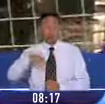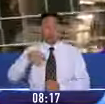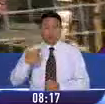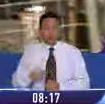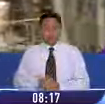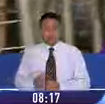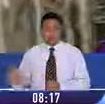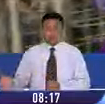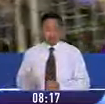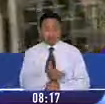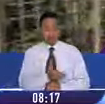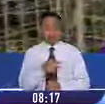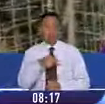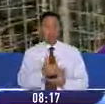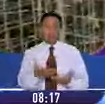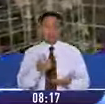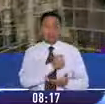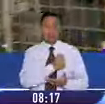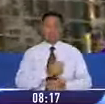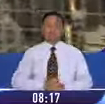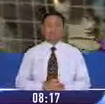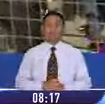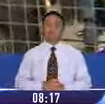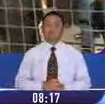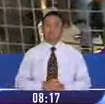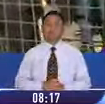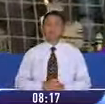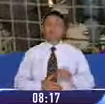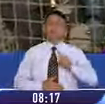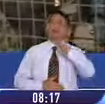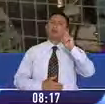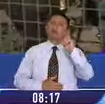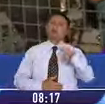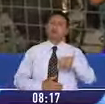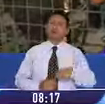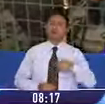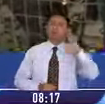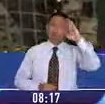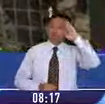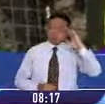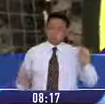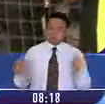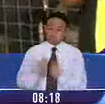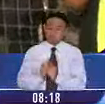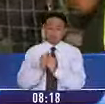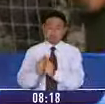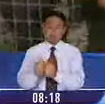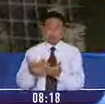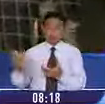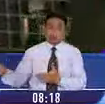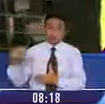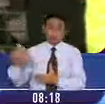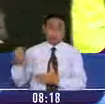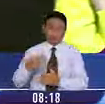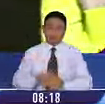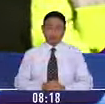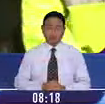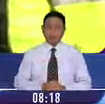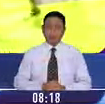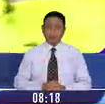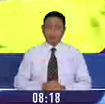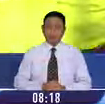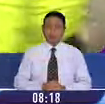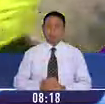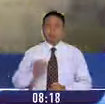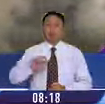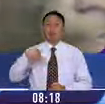las facilidades para que puedan retirar sus pertenencias. Es decir, ¿ellos serán acompañados por un miembro policial mientras retiran las pertenencias? Va a estar